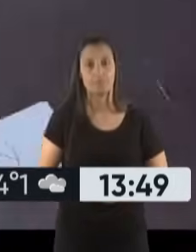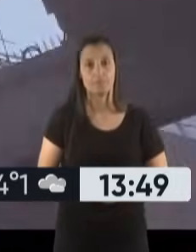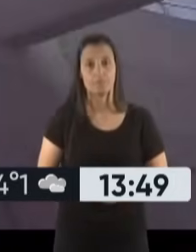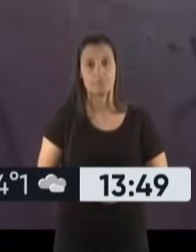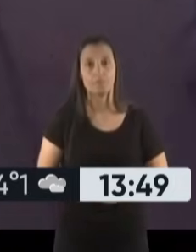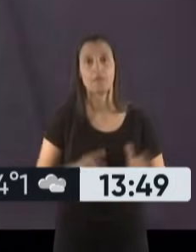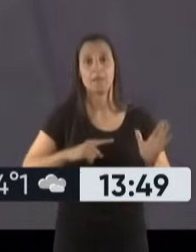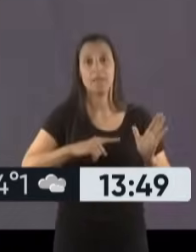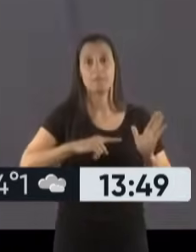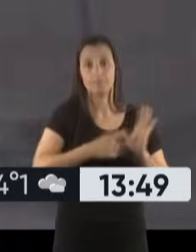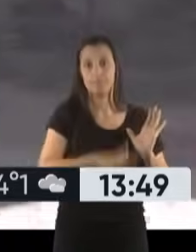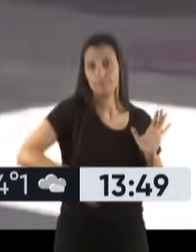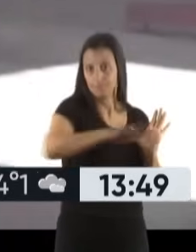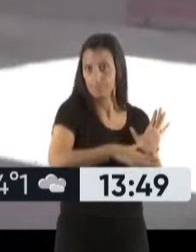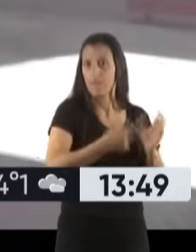Todos saben que soy porteño.